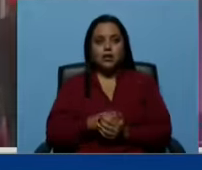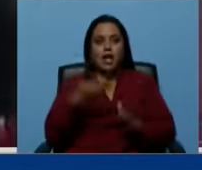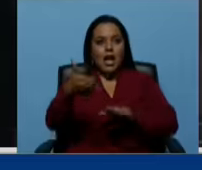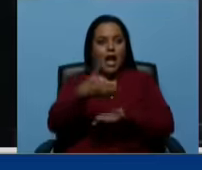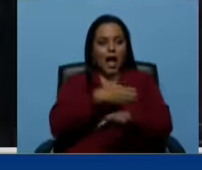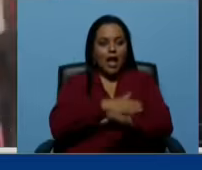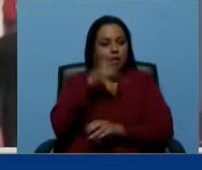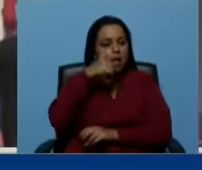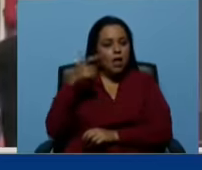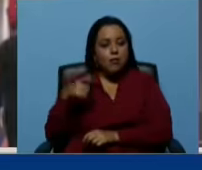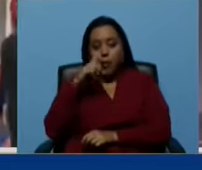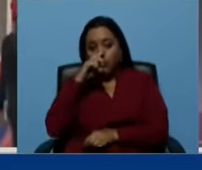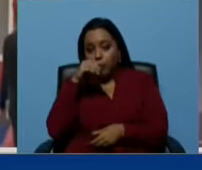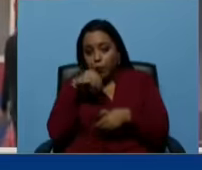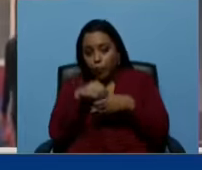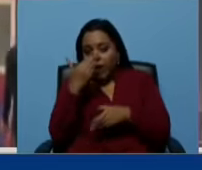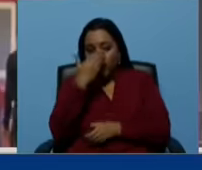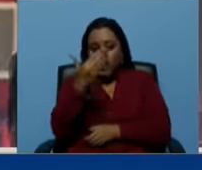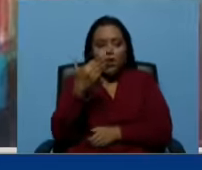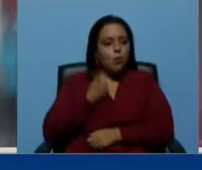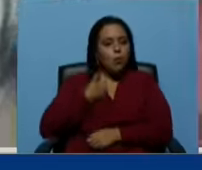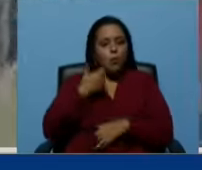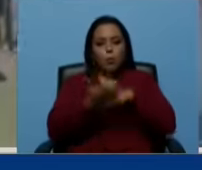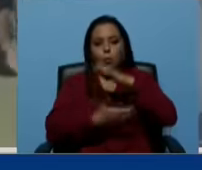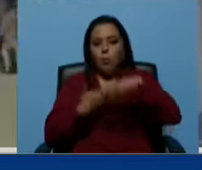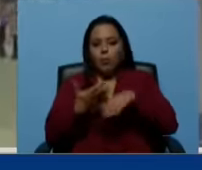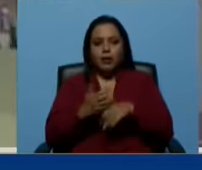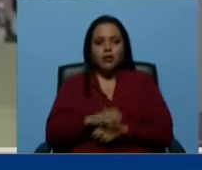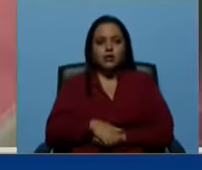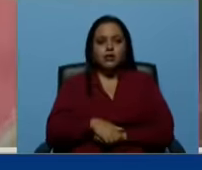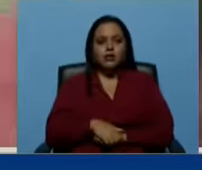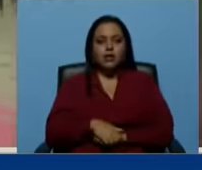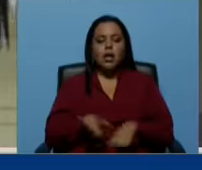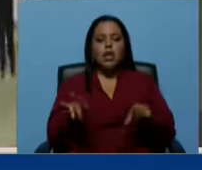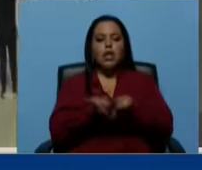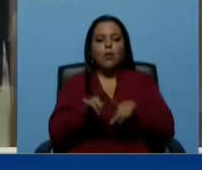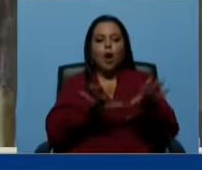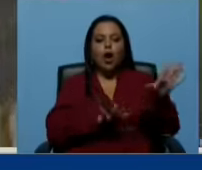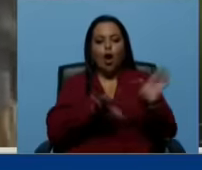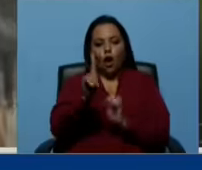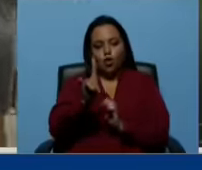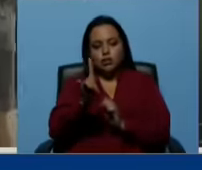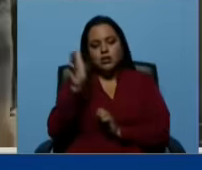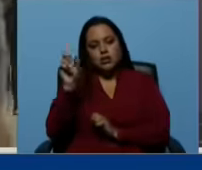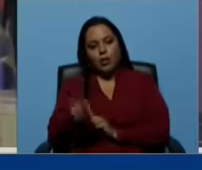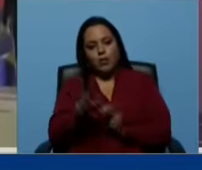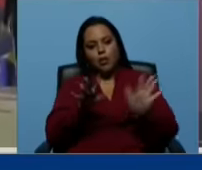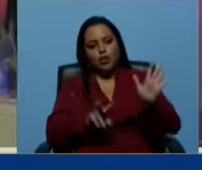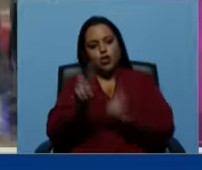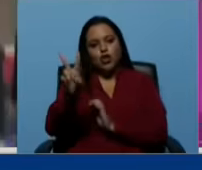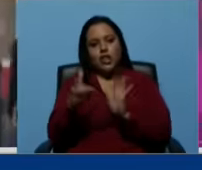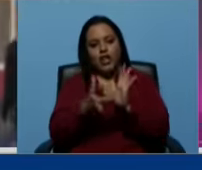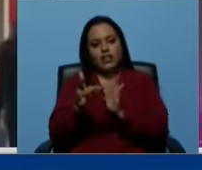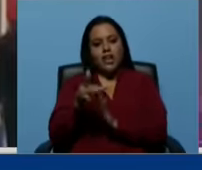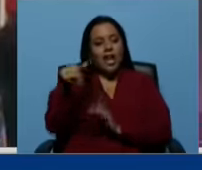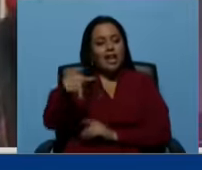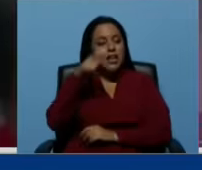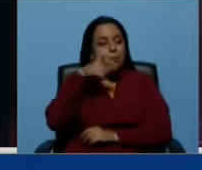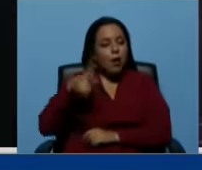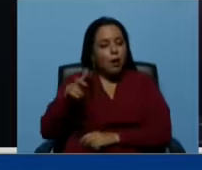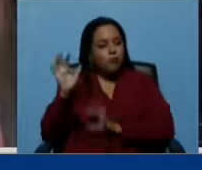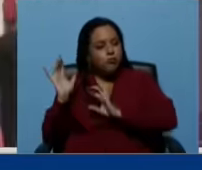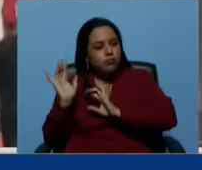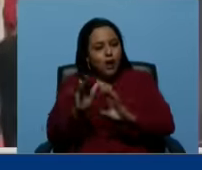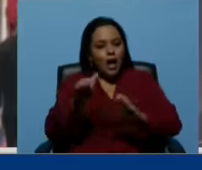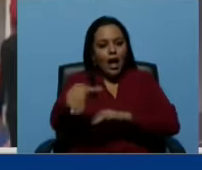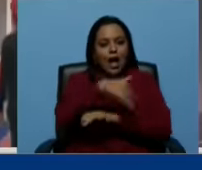pueblo amedrentarse frente a actos de violencia, así como el 11 y 12 de abril, este pueblo lo que hace es lanzarse a las calles a